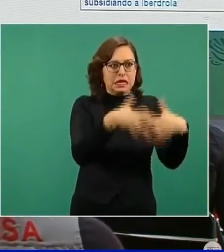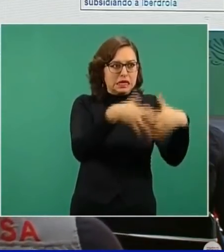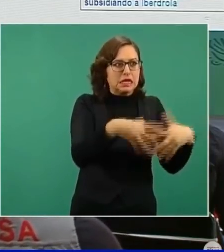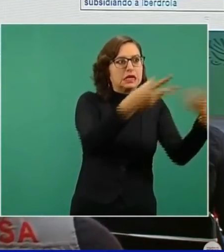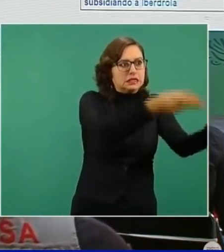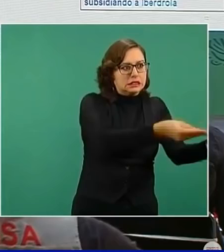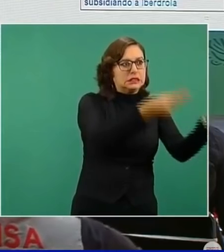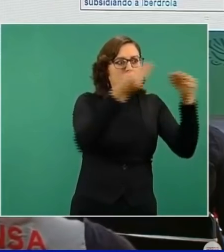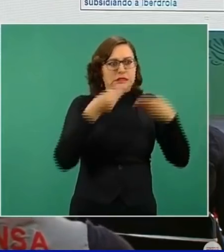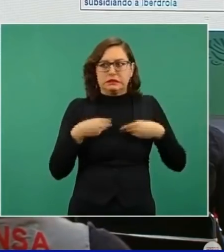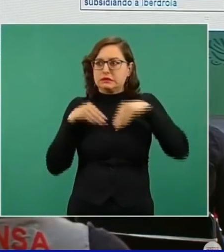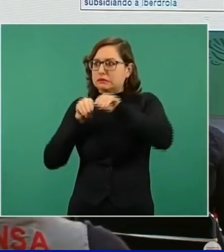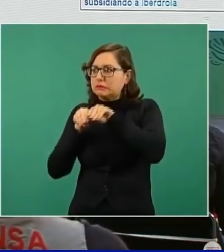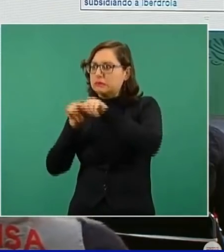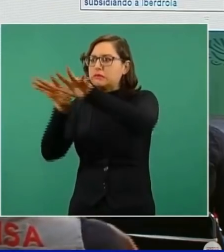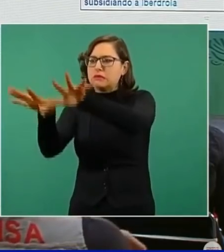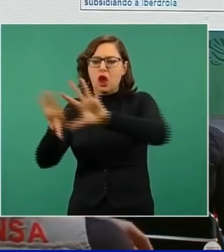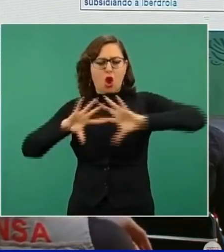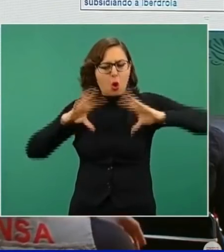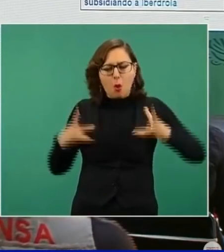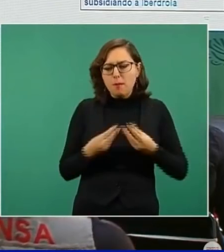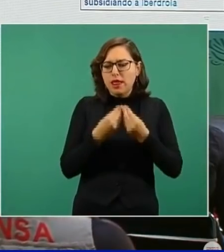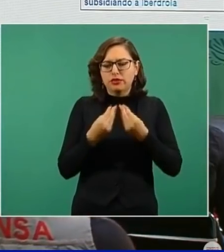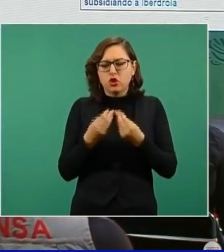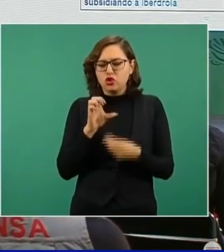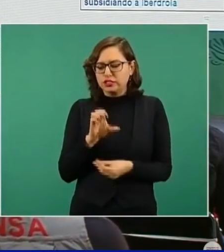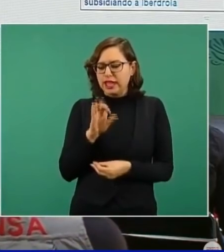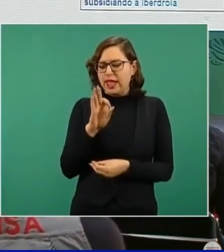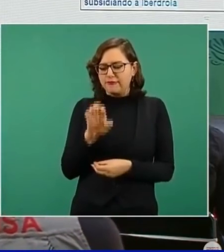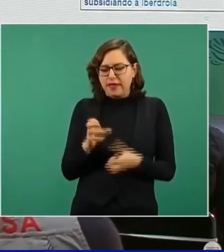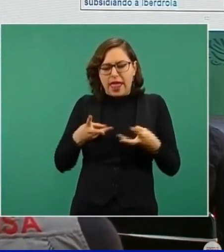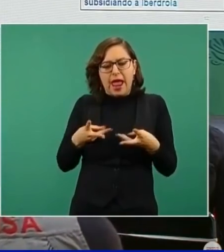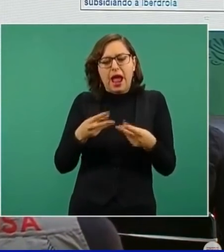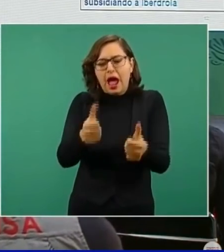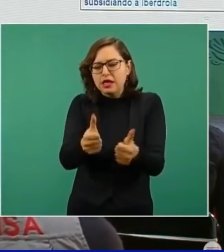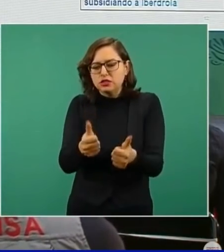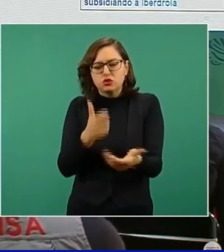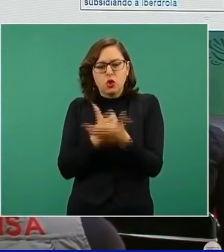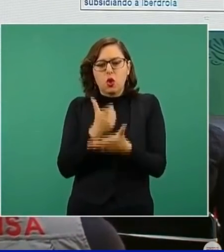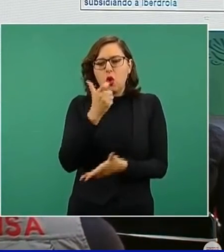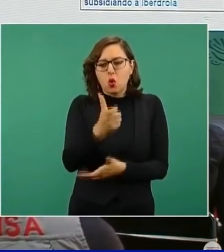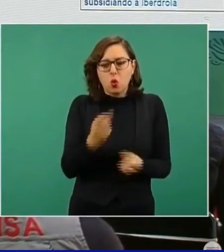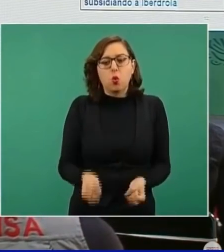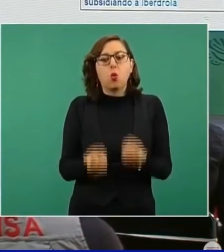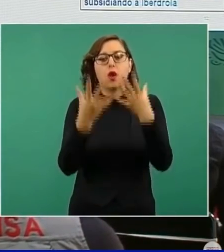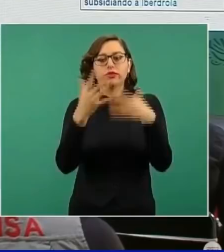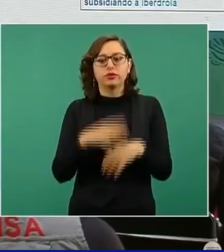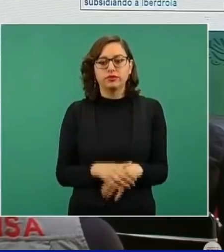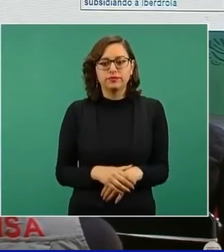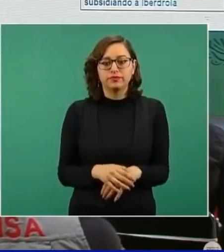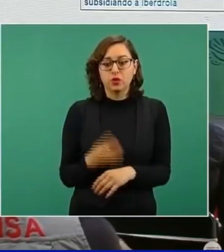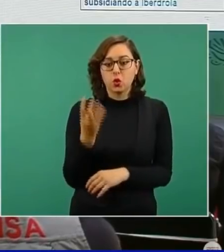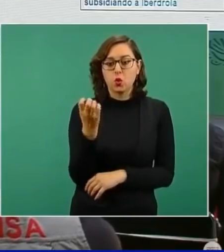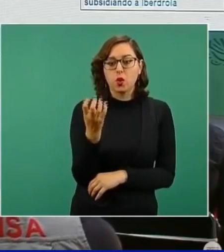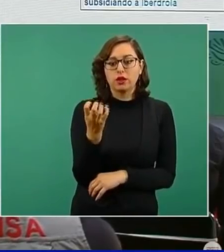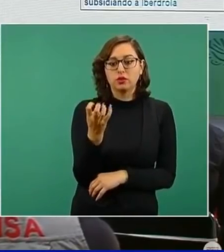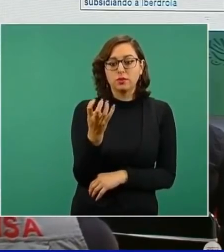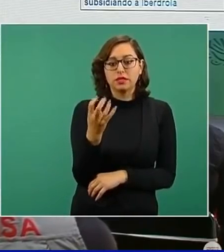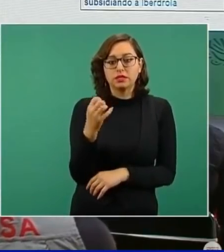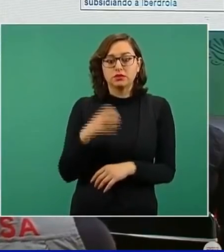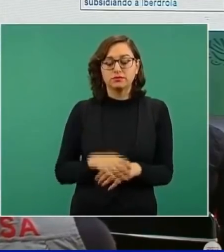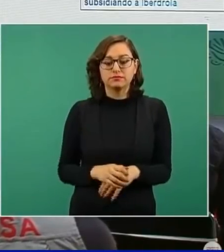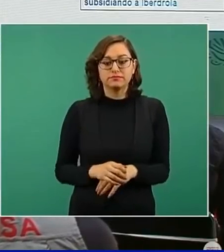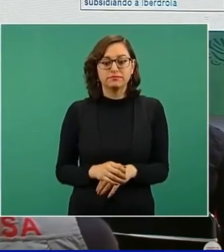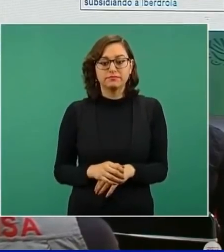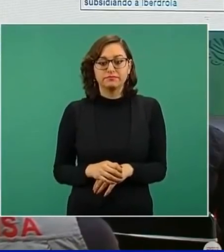hacerlo. ¿A cuánto cuánto nos costaría? 4 pesos. ¿A cuánto lo podemos